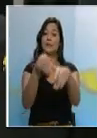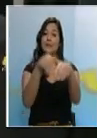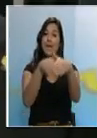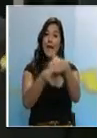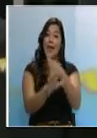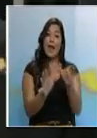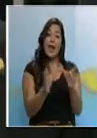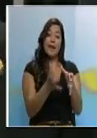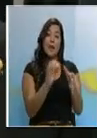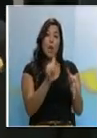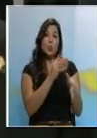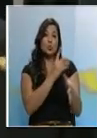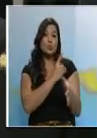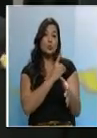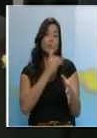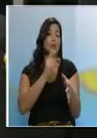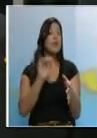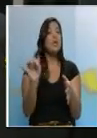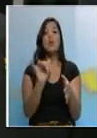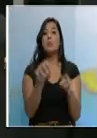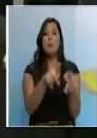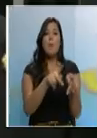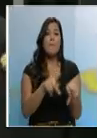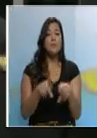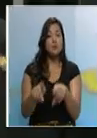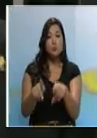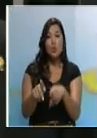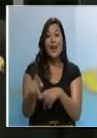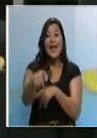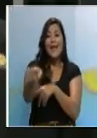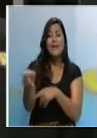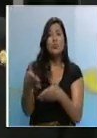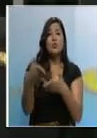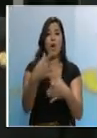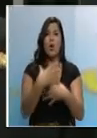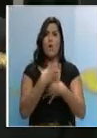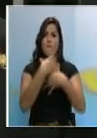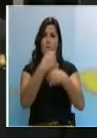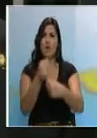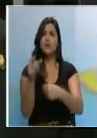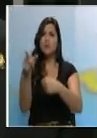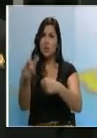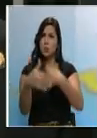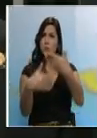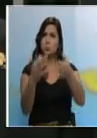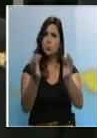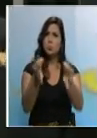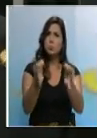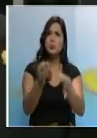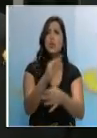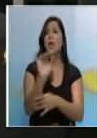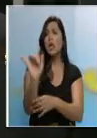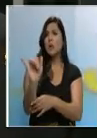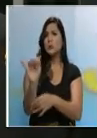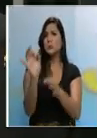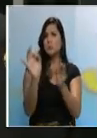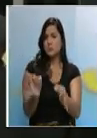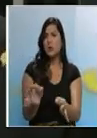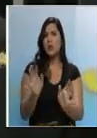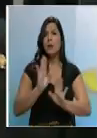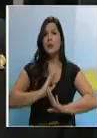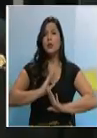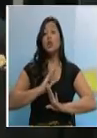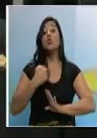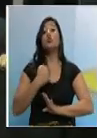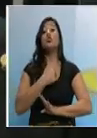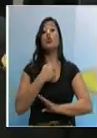le ha dado seguridad jurídica al sector productivo, le ha dado confianza y eso es conveniente. Vamos a hacer